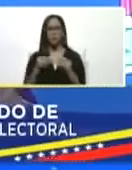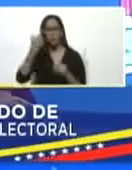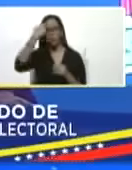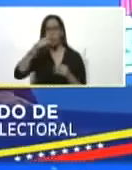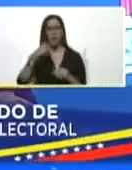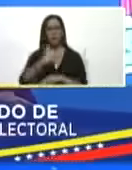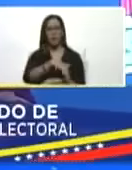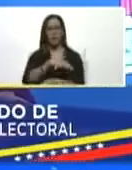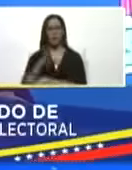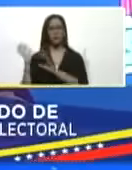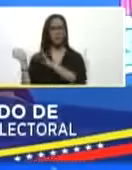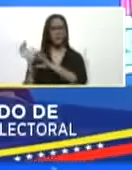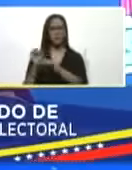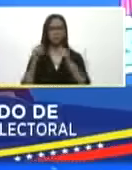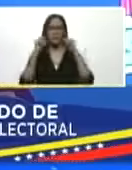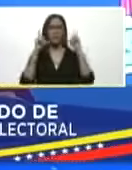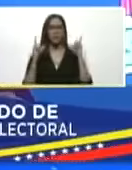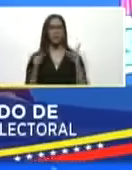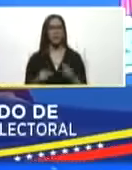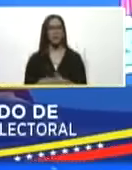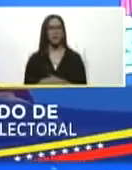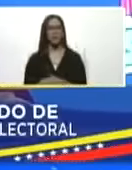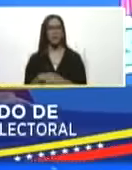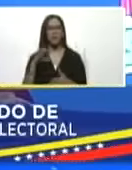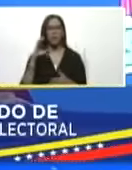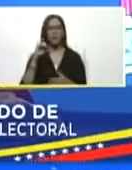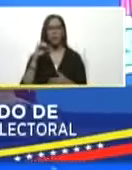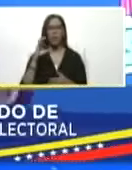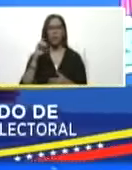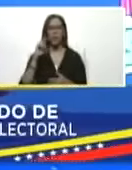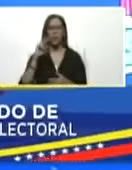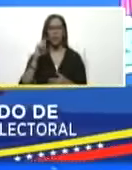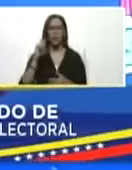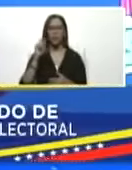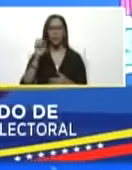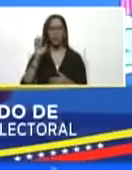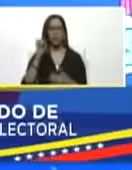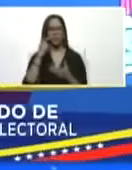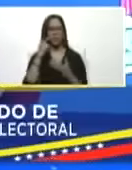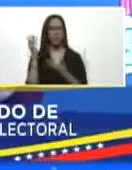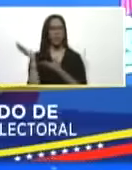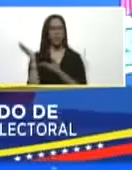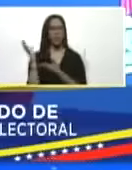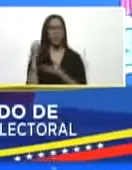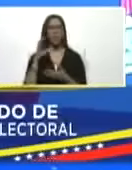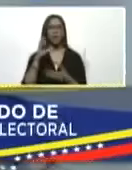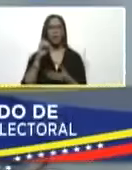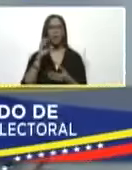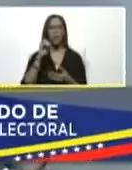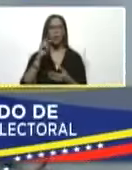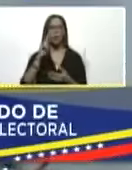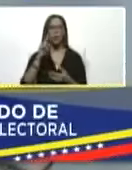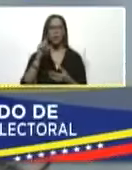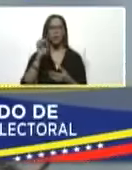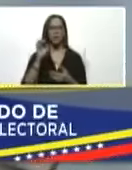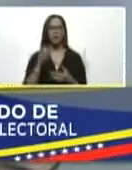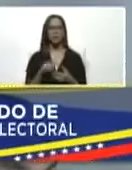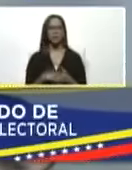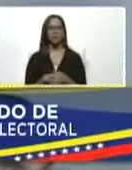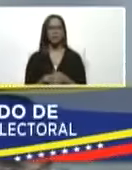calle. Impresionante. En Cocorote, como lo pueden ver, en Cocorote, en San